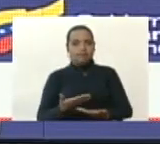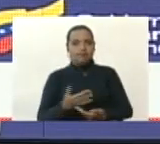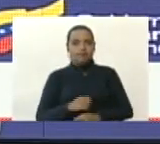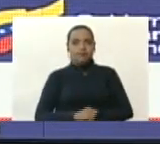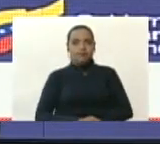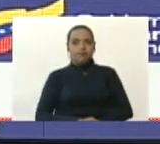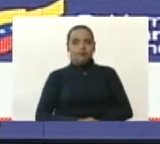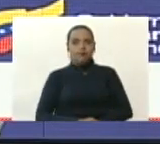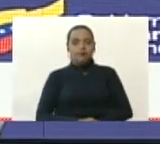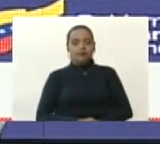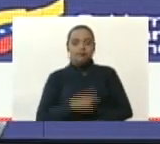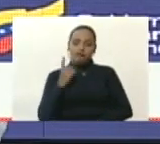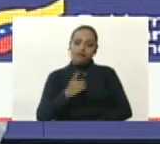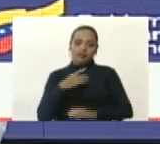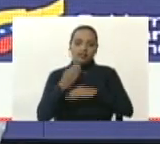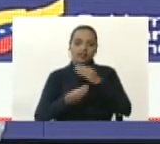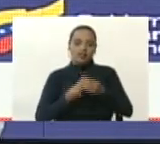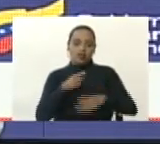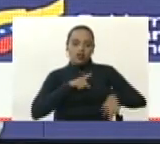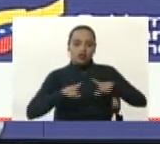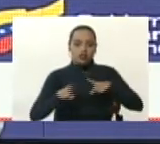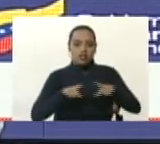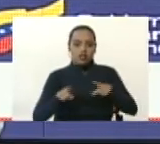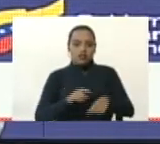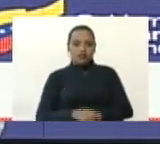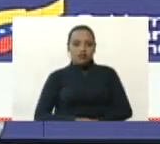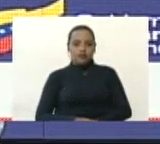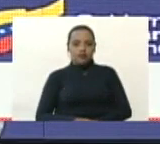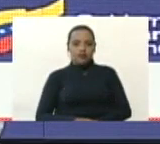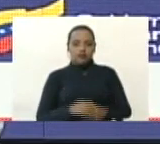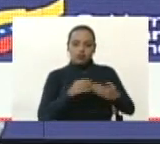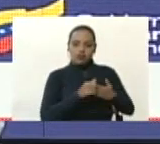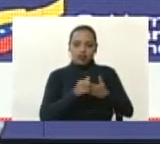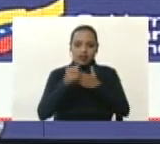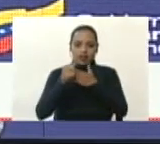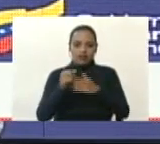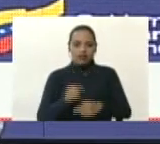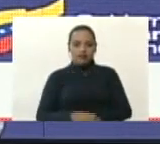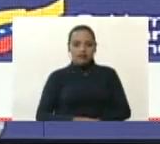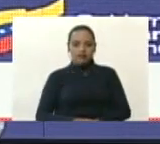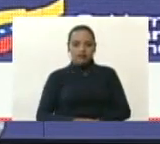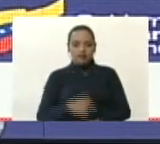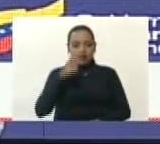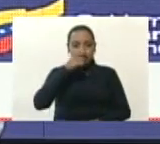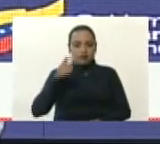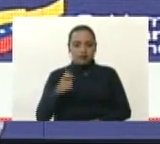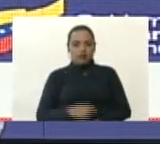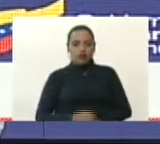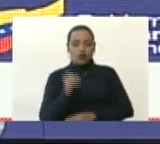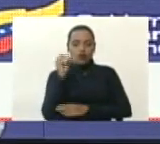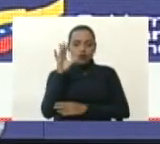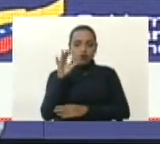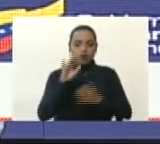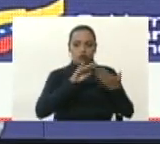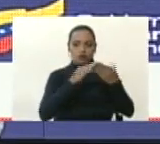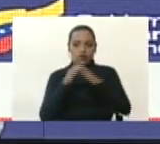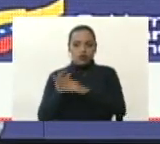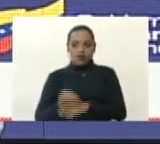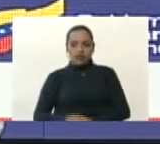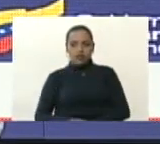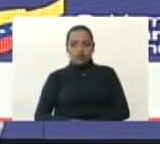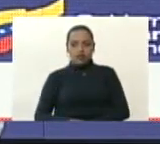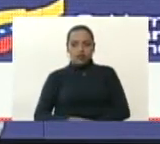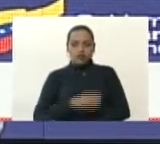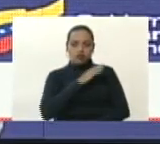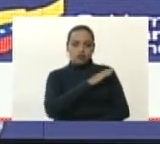Y eso hay que hacerlo, además en coordinación con el liderazgo popular, los consejos comunales, los comités